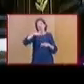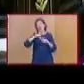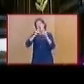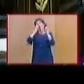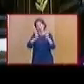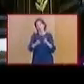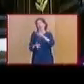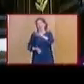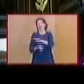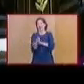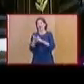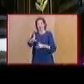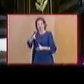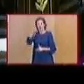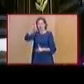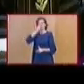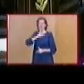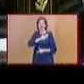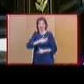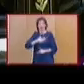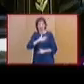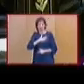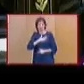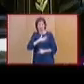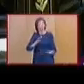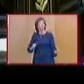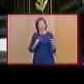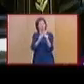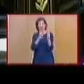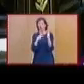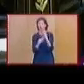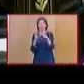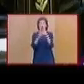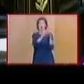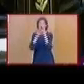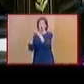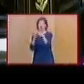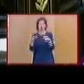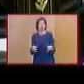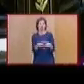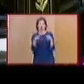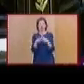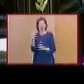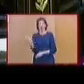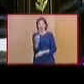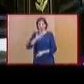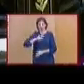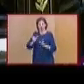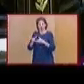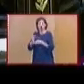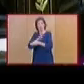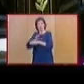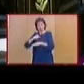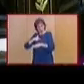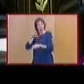Estoy absolutamente a favor de la cohesión social. Es uno de los principios inspiradores del partido político en que milito y,